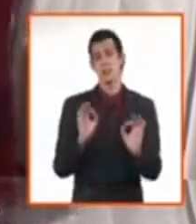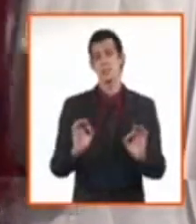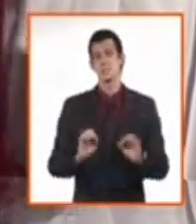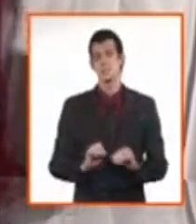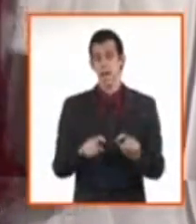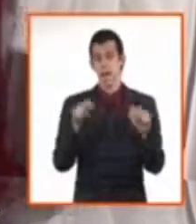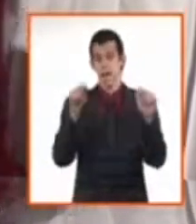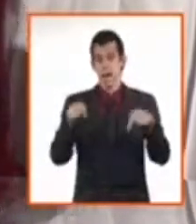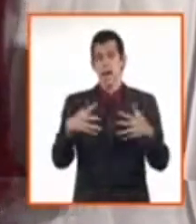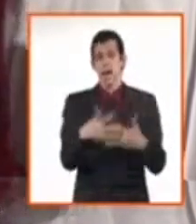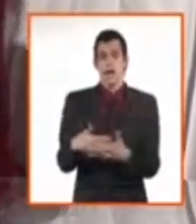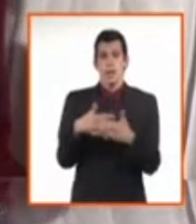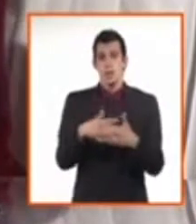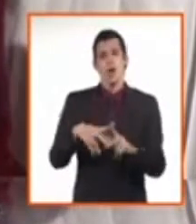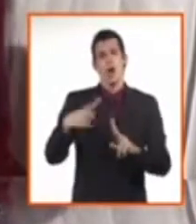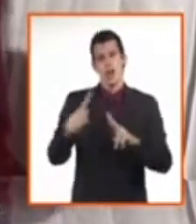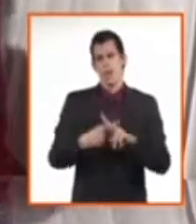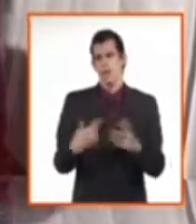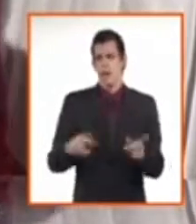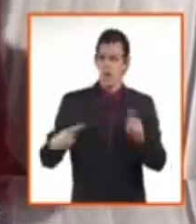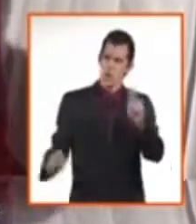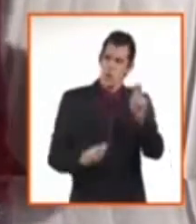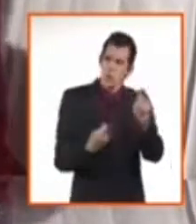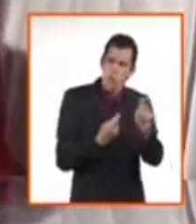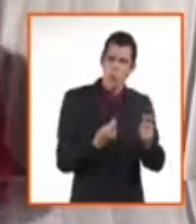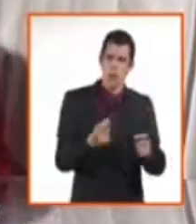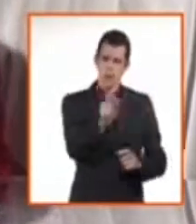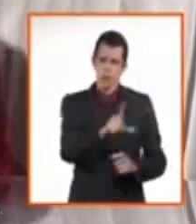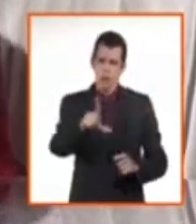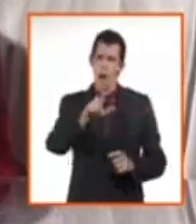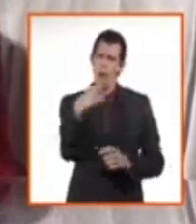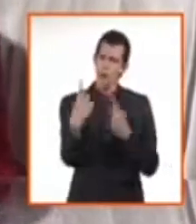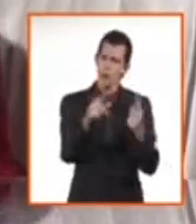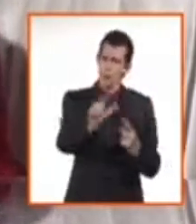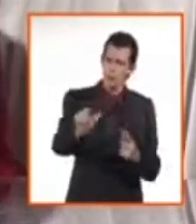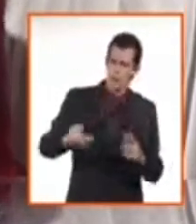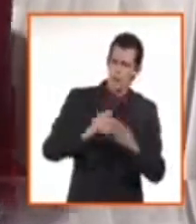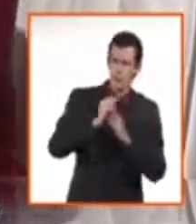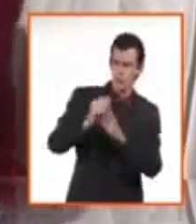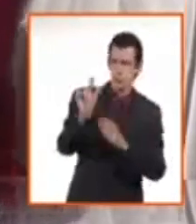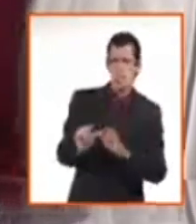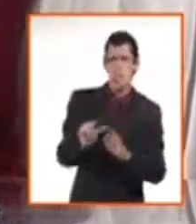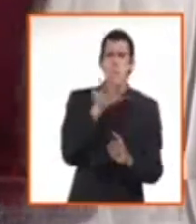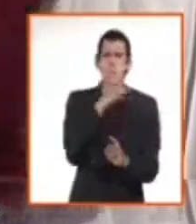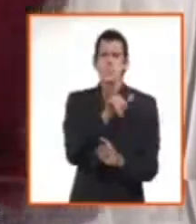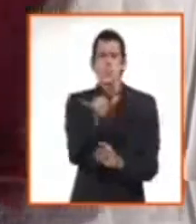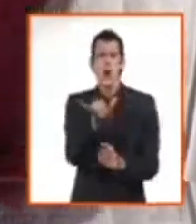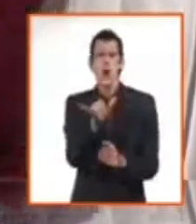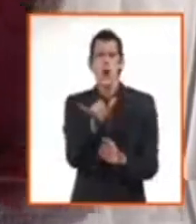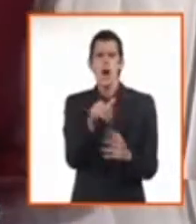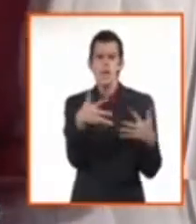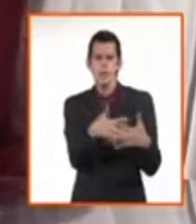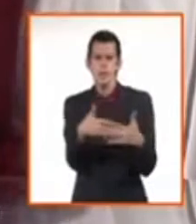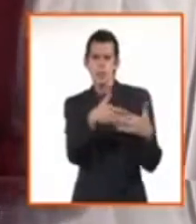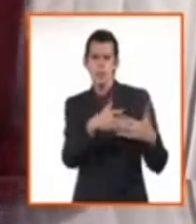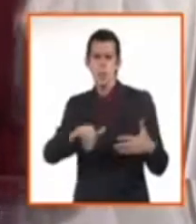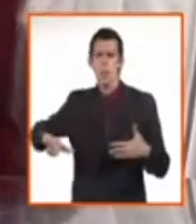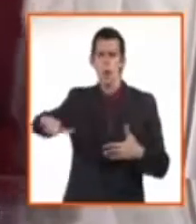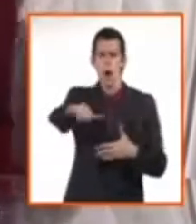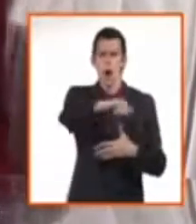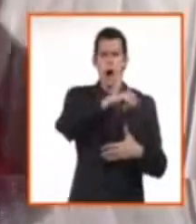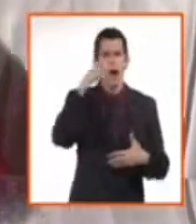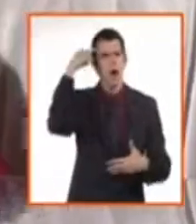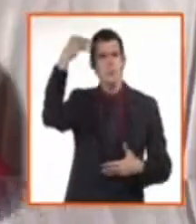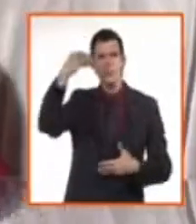y uno empieza a descubrir que existe otro mundo dentro de los propios eeuu que nos contaban manolo de los santos